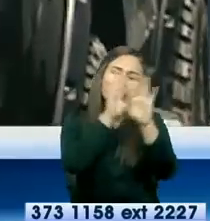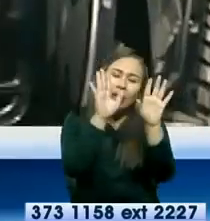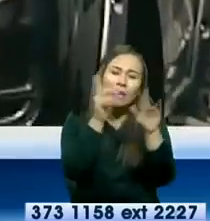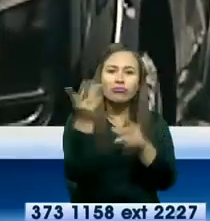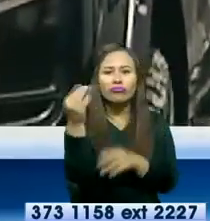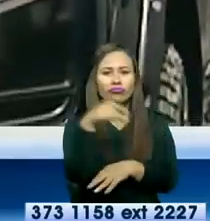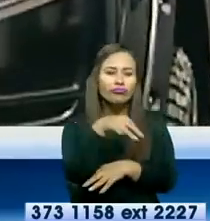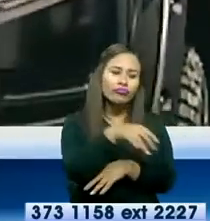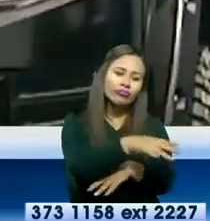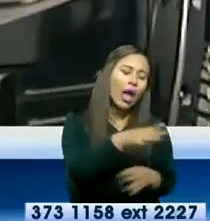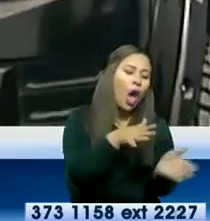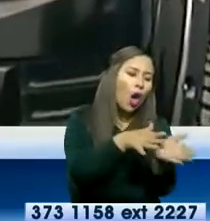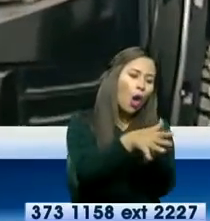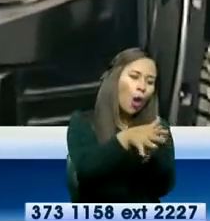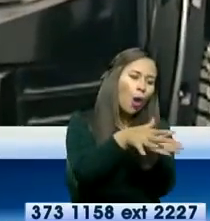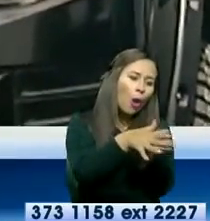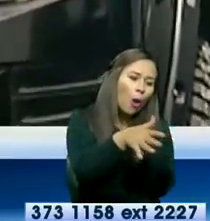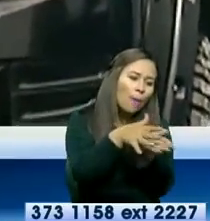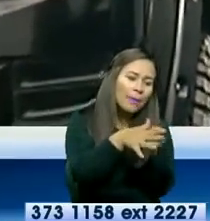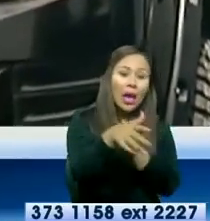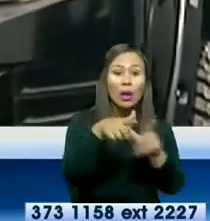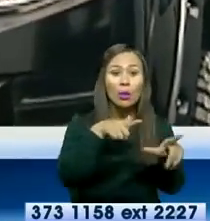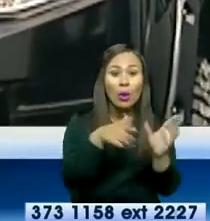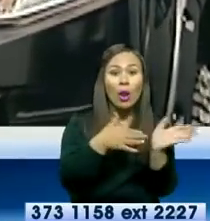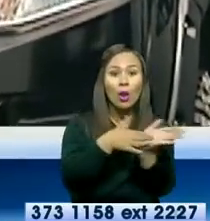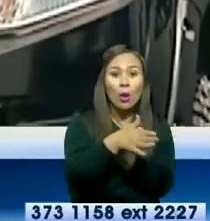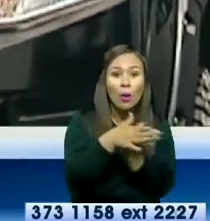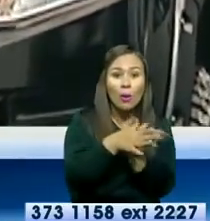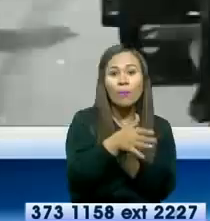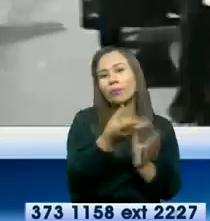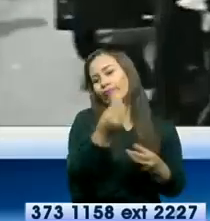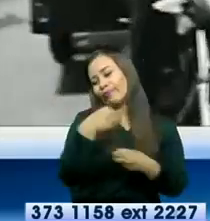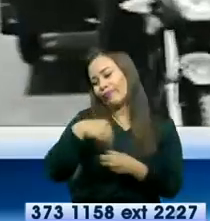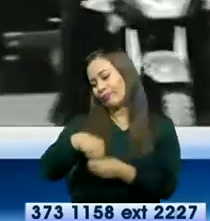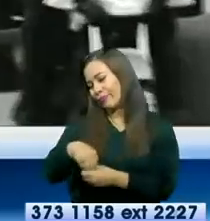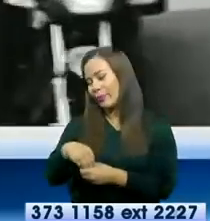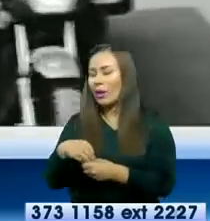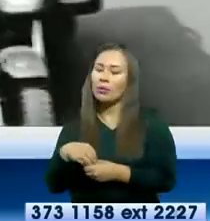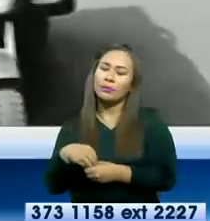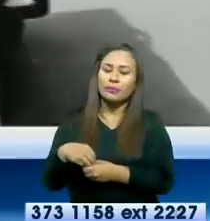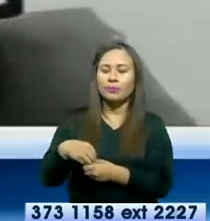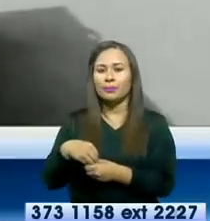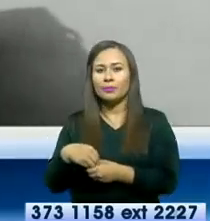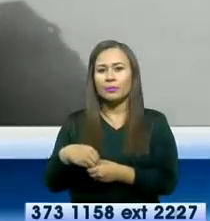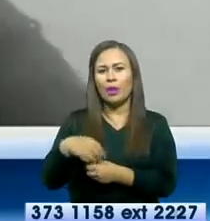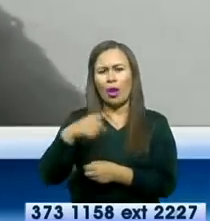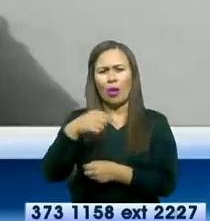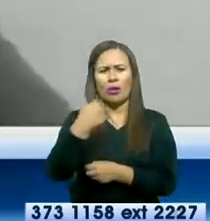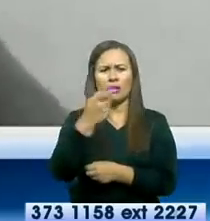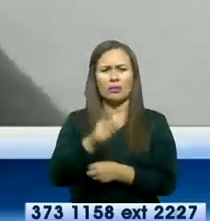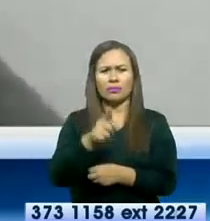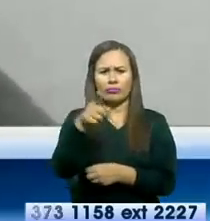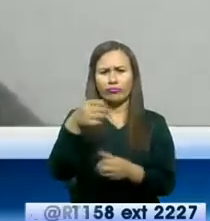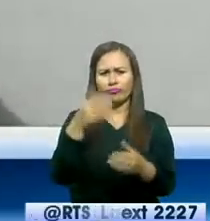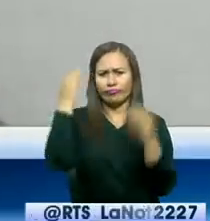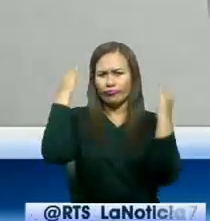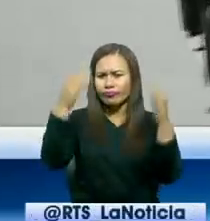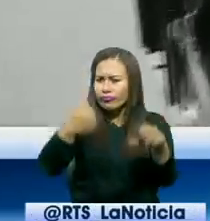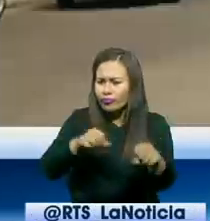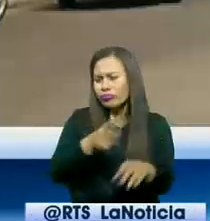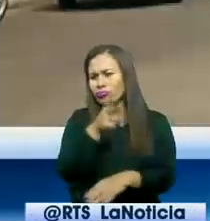calle para sacar copias en uno de los locales del sector y en esos instantes vio que junto a ella se parqueó una